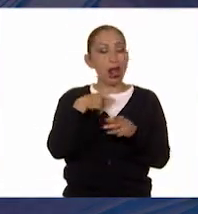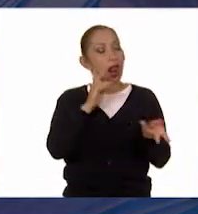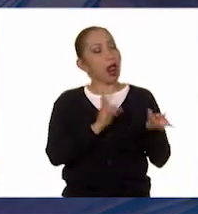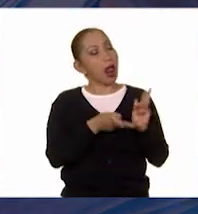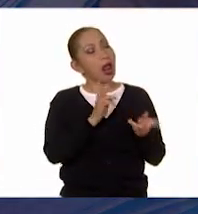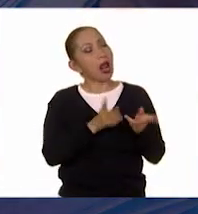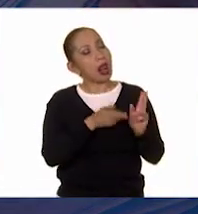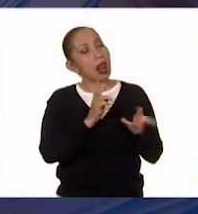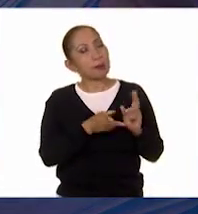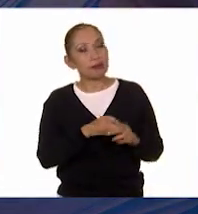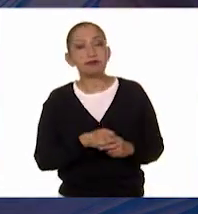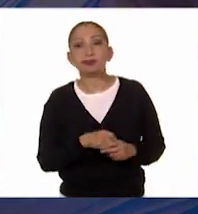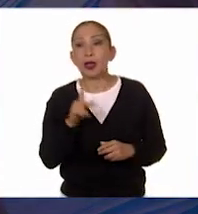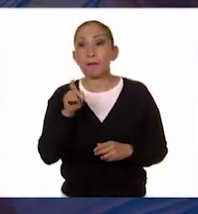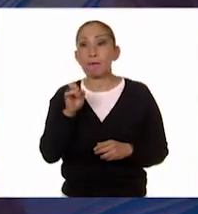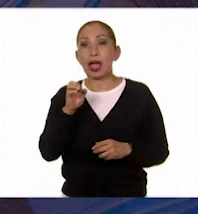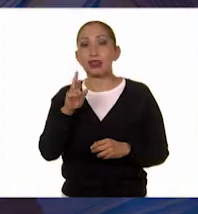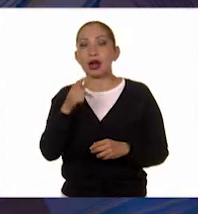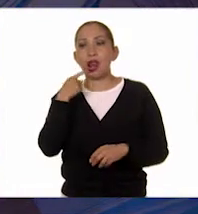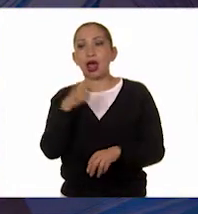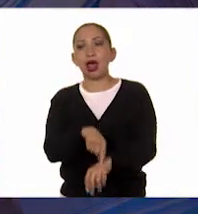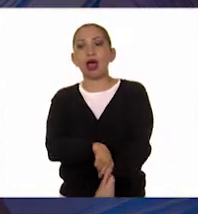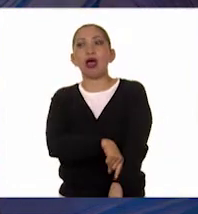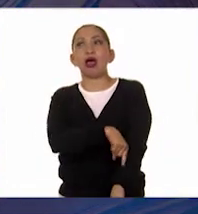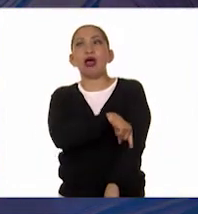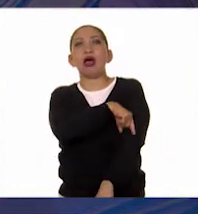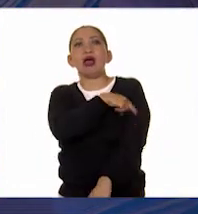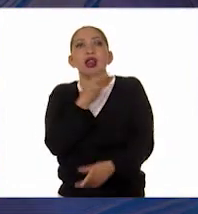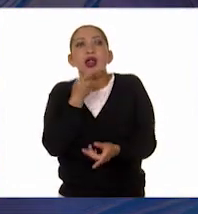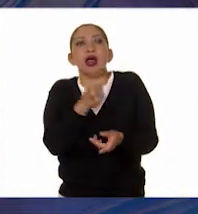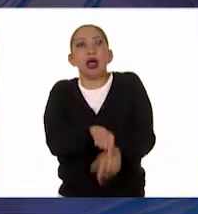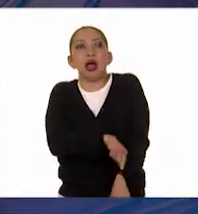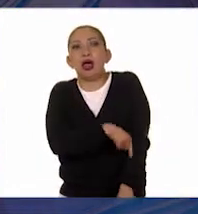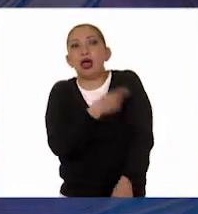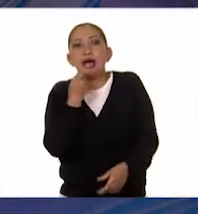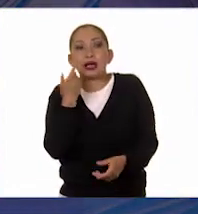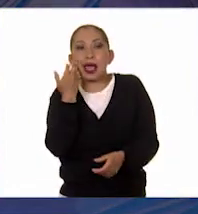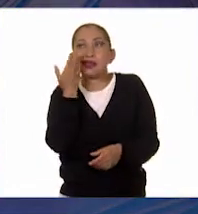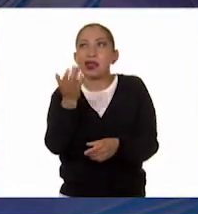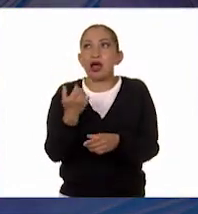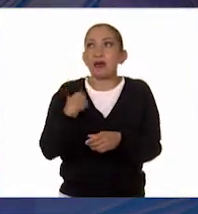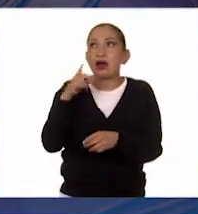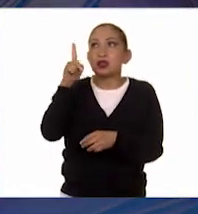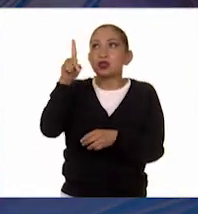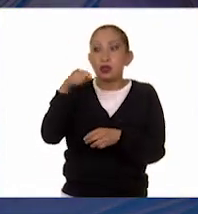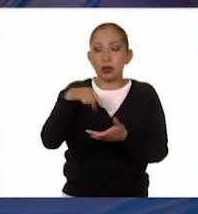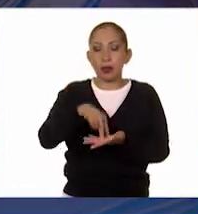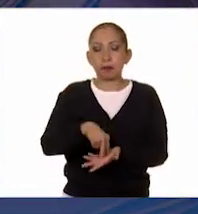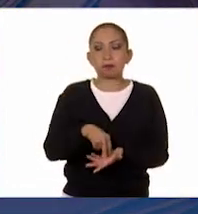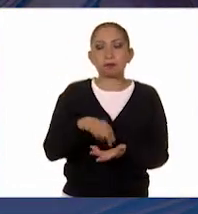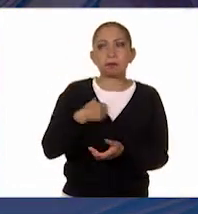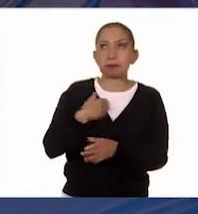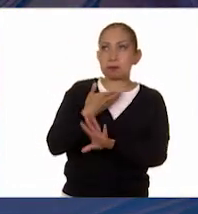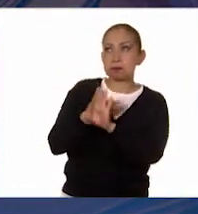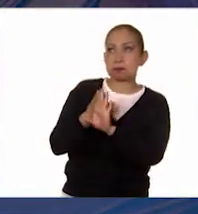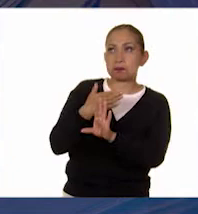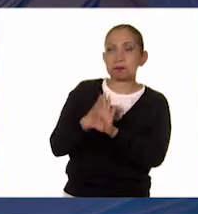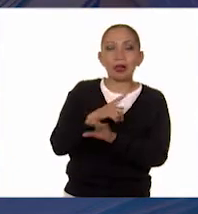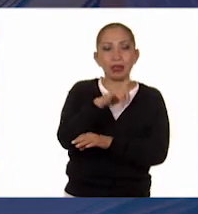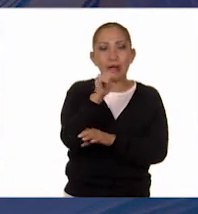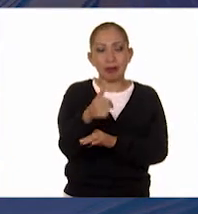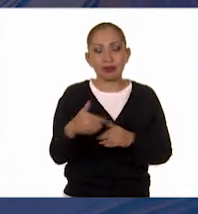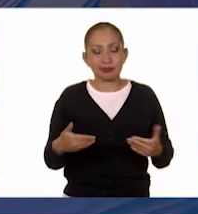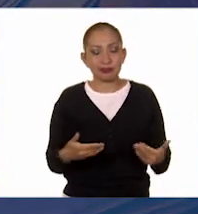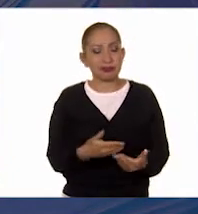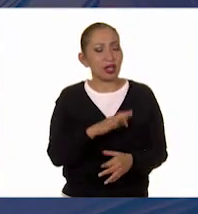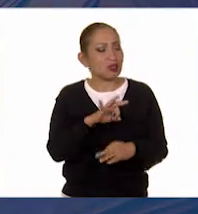charla. Pedro alargaba el diálogo por todos los medios a su alcance. Quería torturarte sin moverse del suelo. Después,